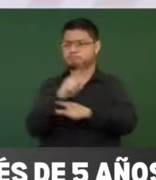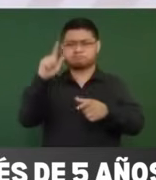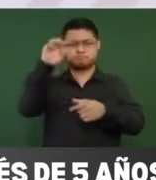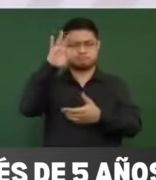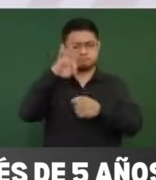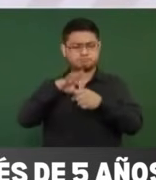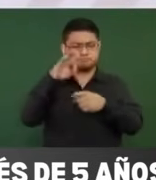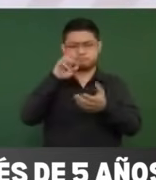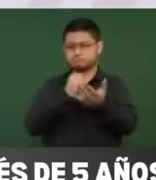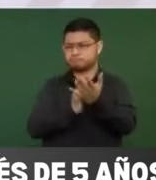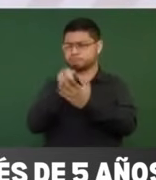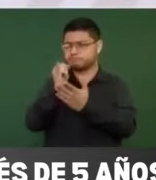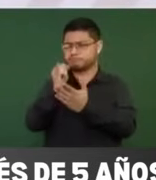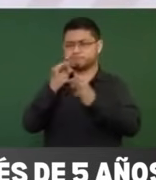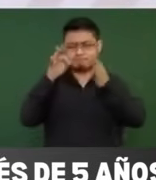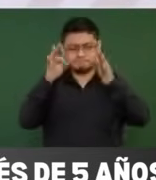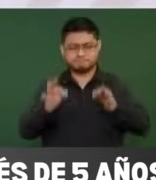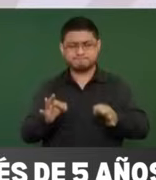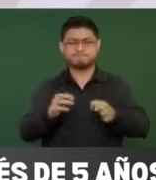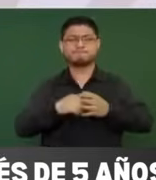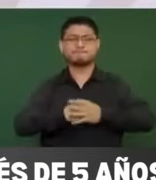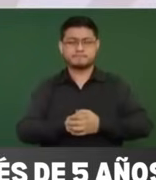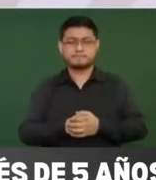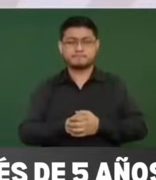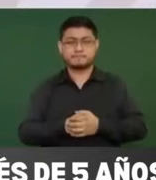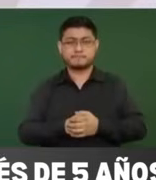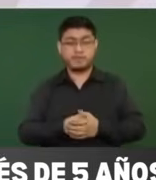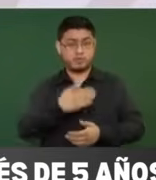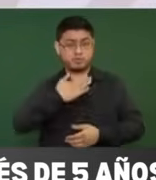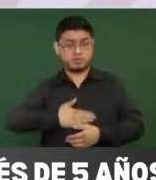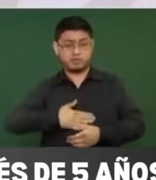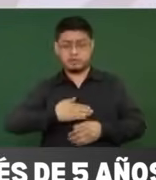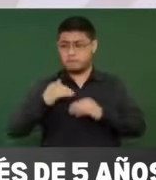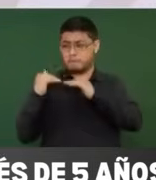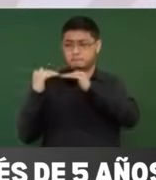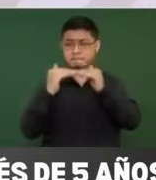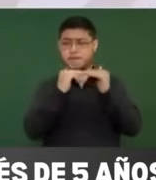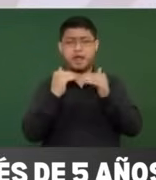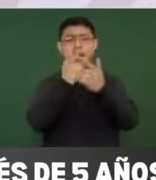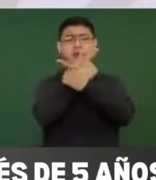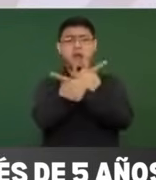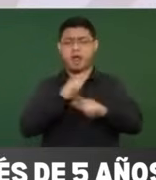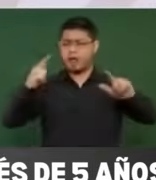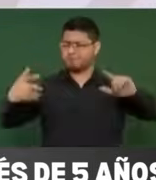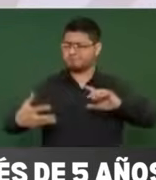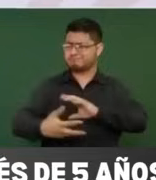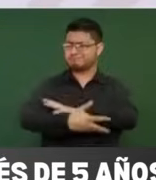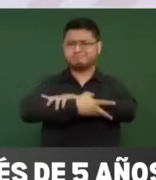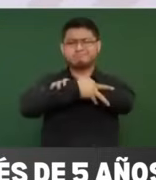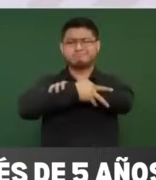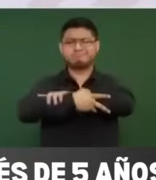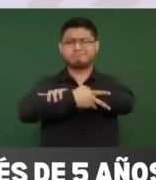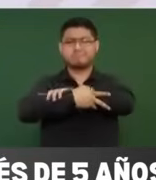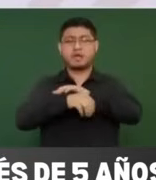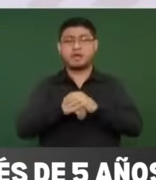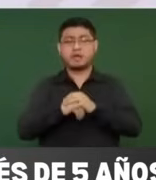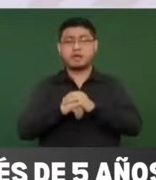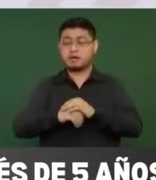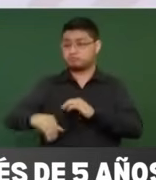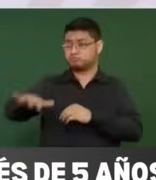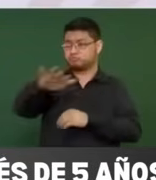la democracia verdadera, la justicia, la igualdad, la libertad, la fraternidad y la